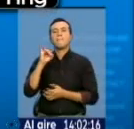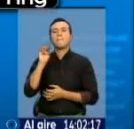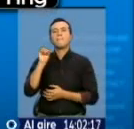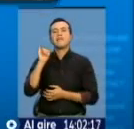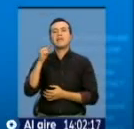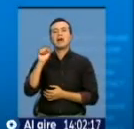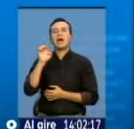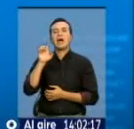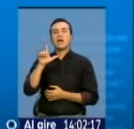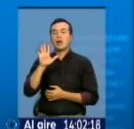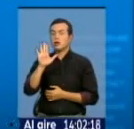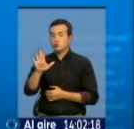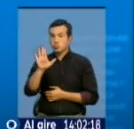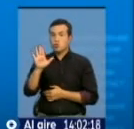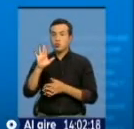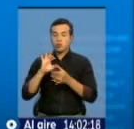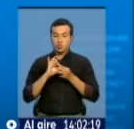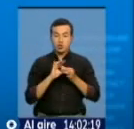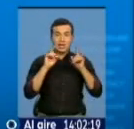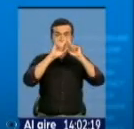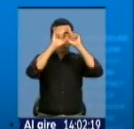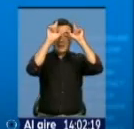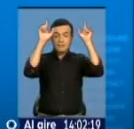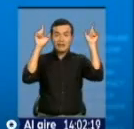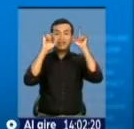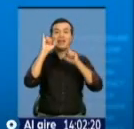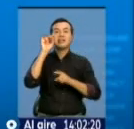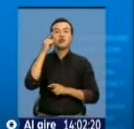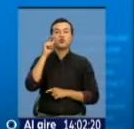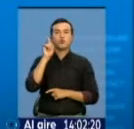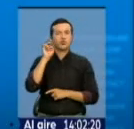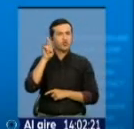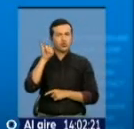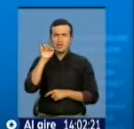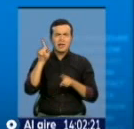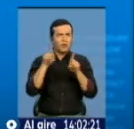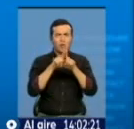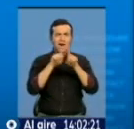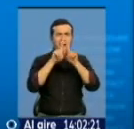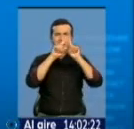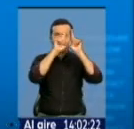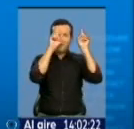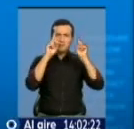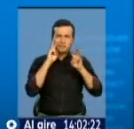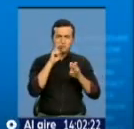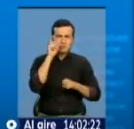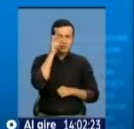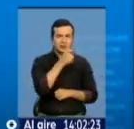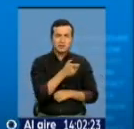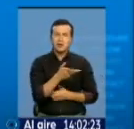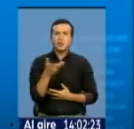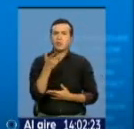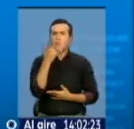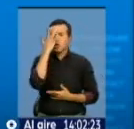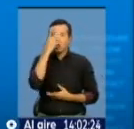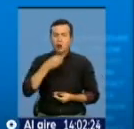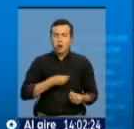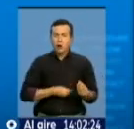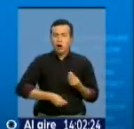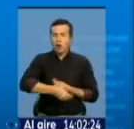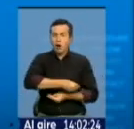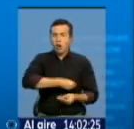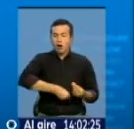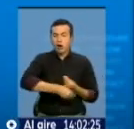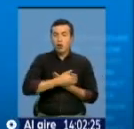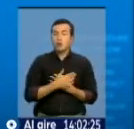quien presuntamente era representante de Glory International Industry. Un nombre muy similar tiene una empresa indagada por la fiscalía por triangular dinero para Odebrecht